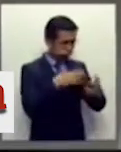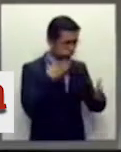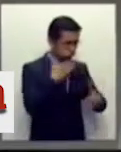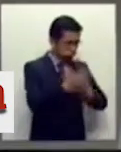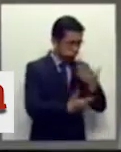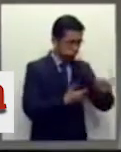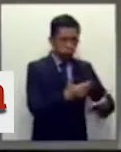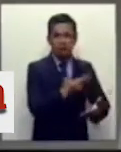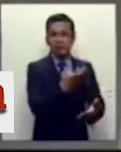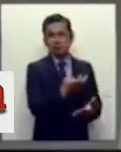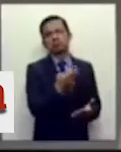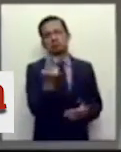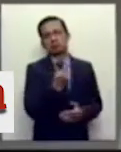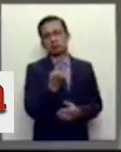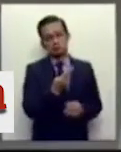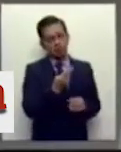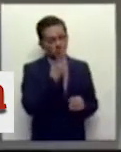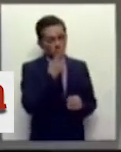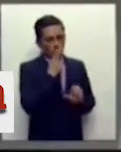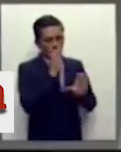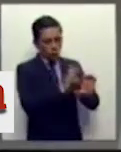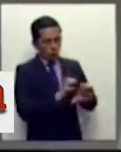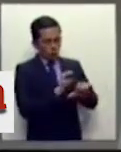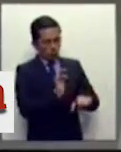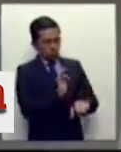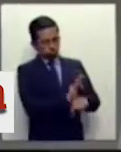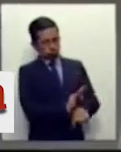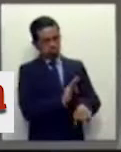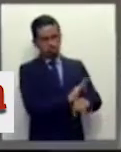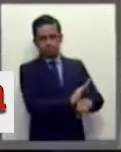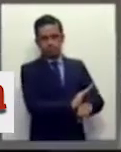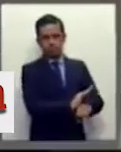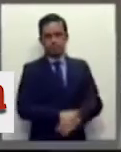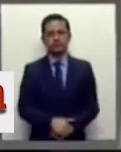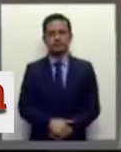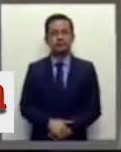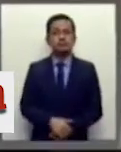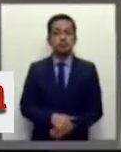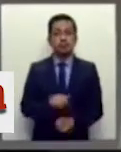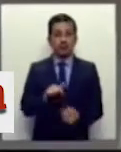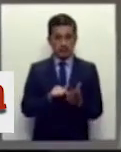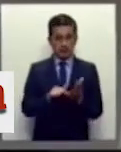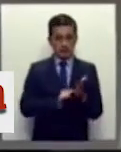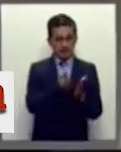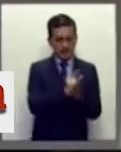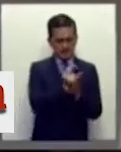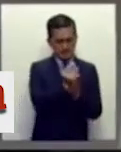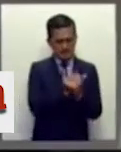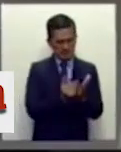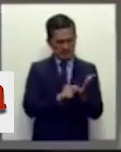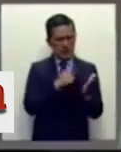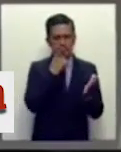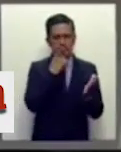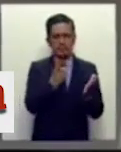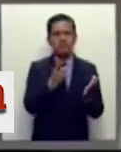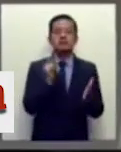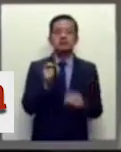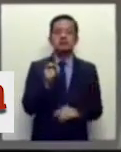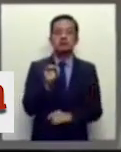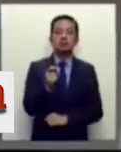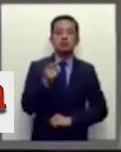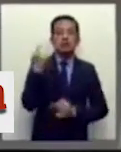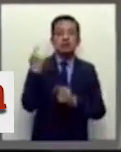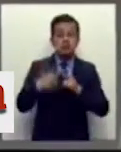ser preservadas y restauradas. Y continúa la ley en comento, señalando que los